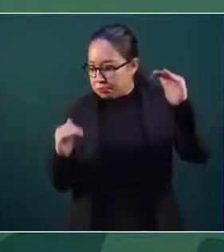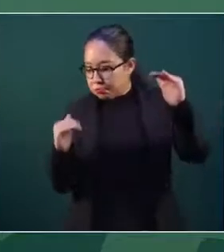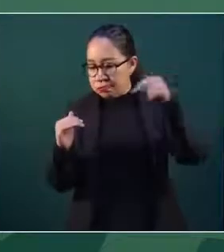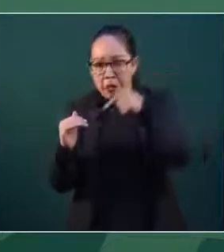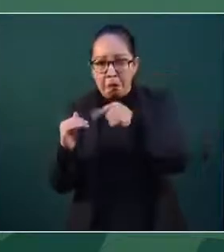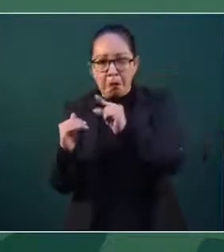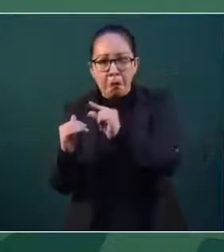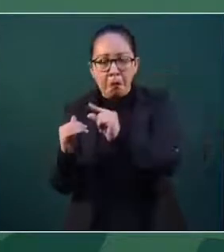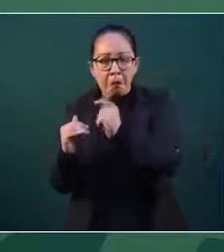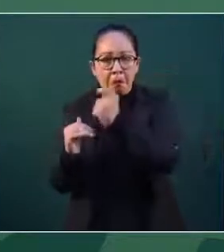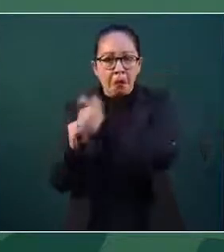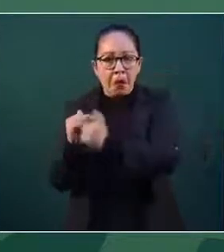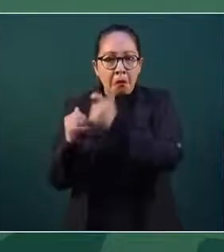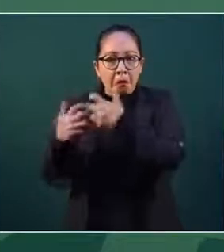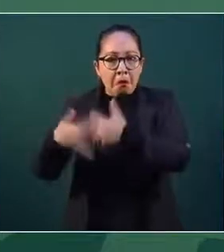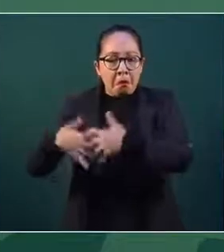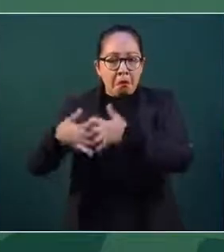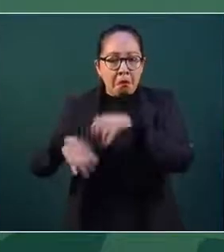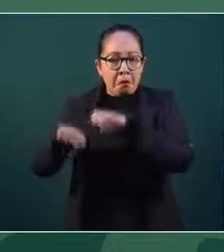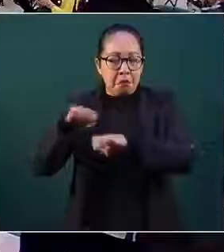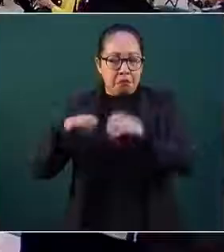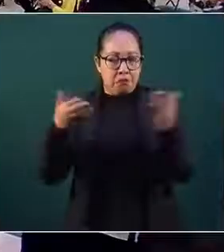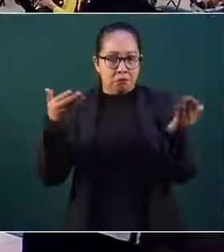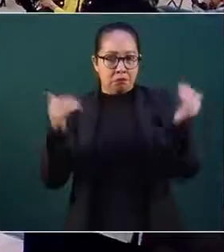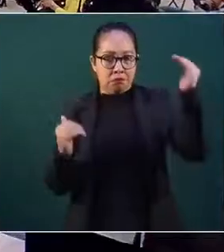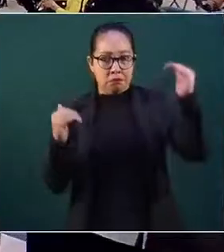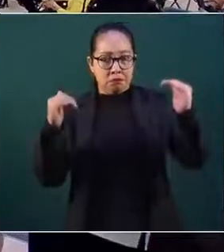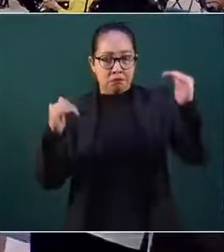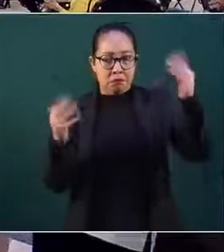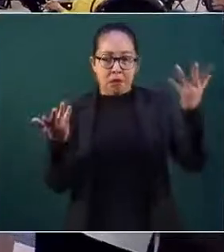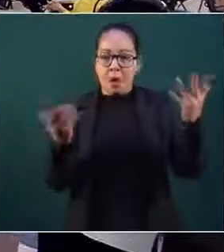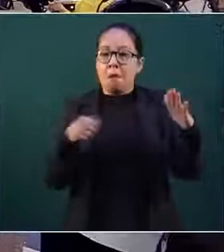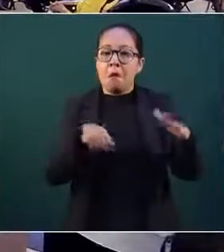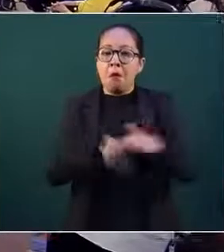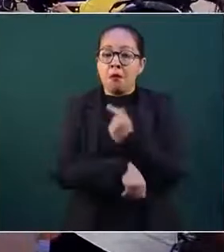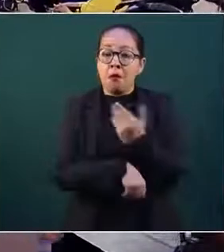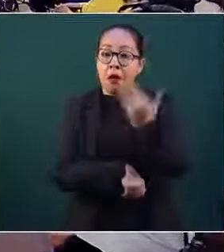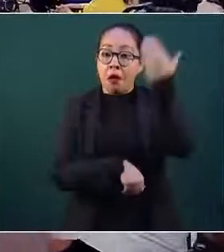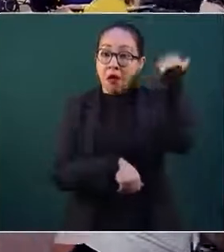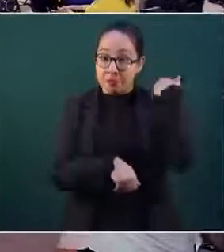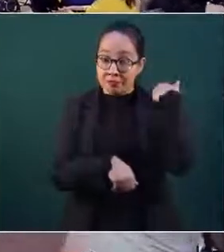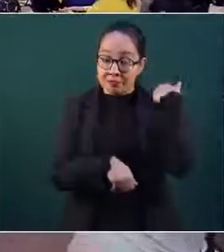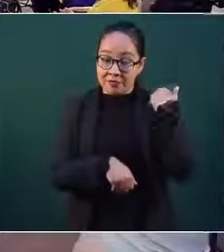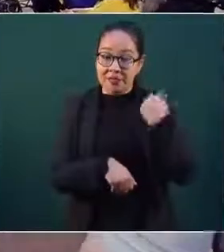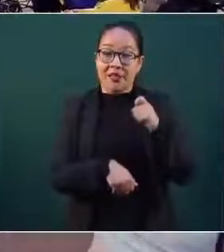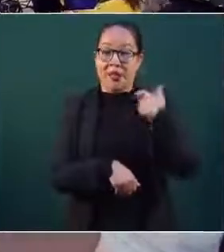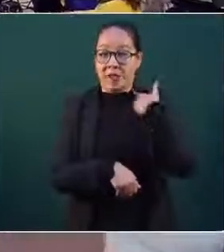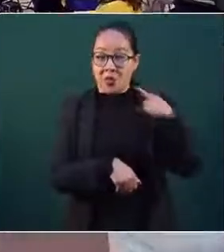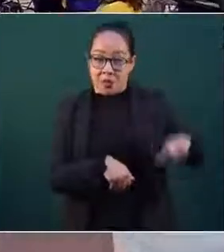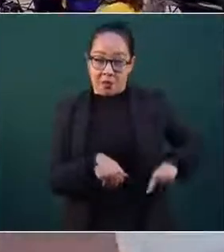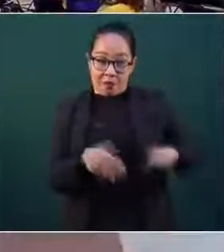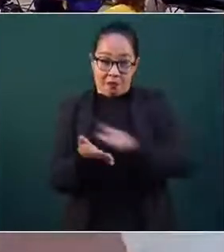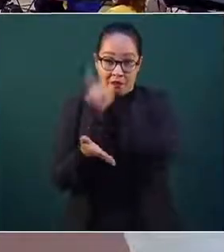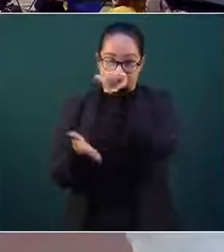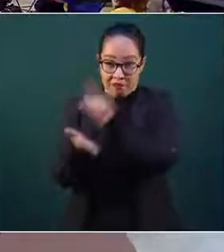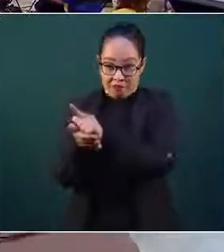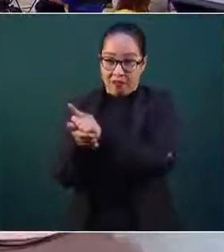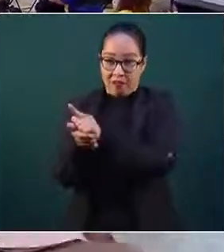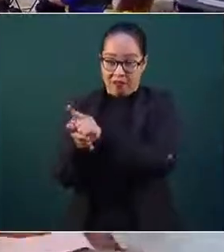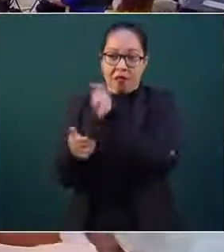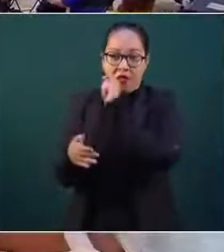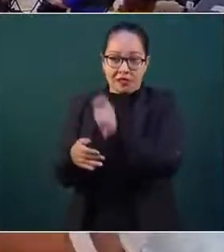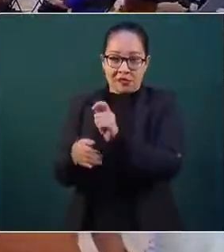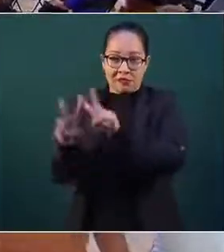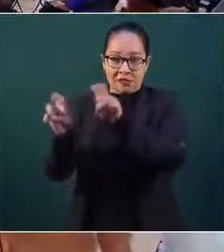porque la reforma energética fue diseñada de esa manera, para